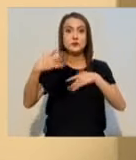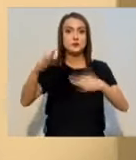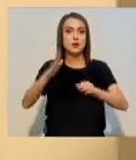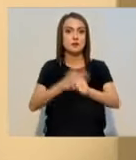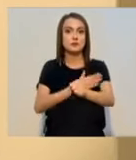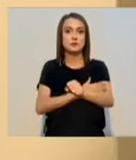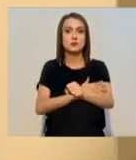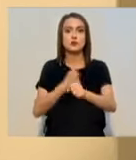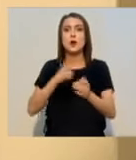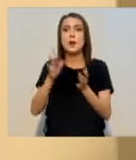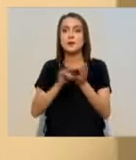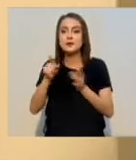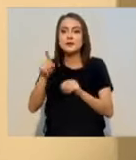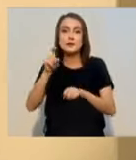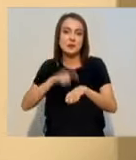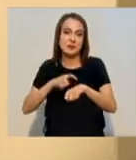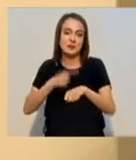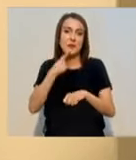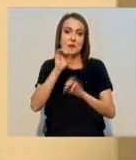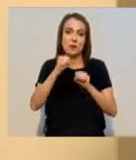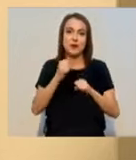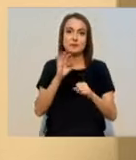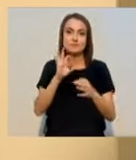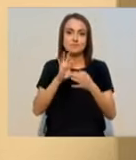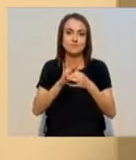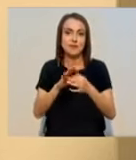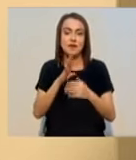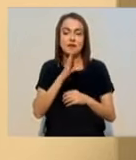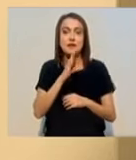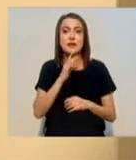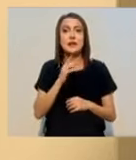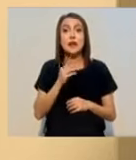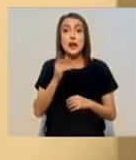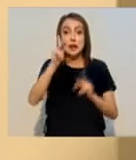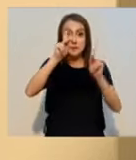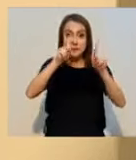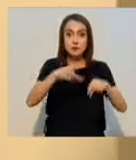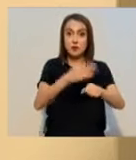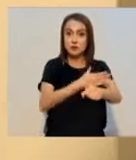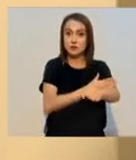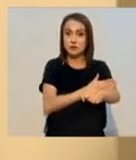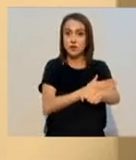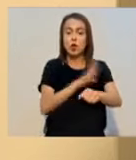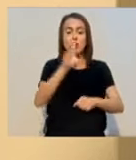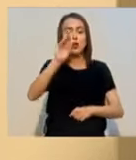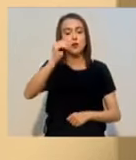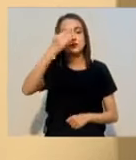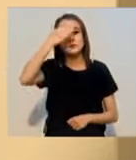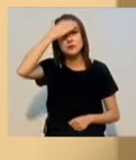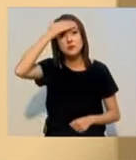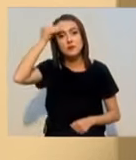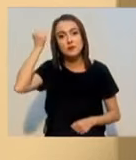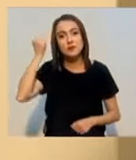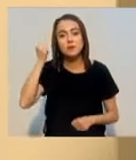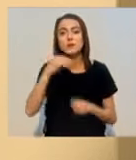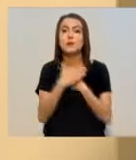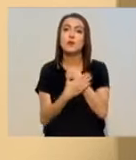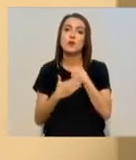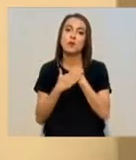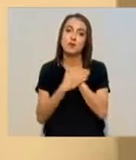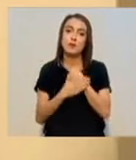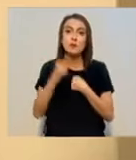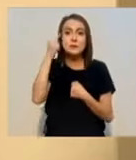que aprovecho el momento, es que los que se van recuperando, no se les olvide, por